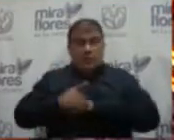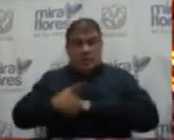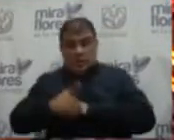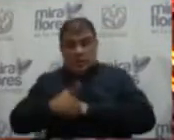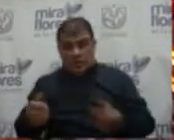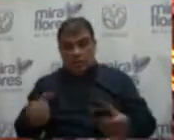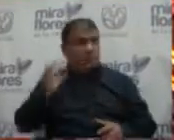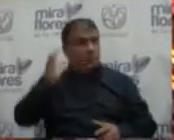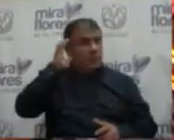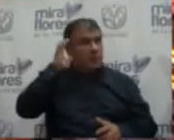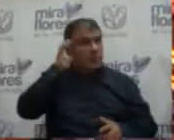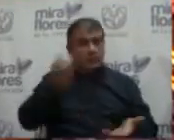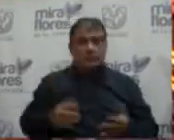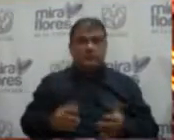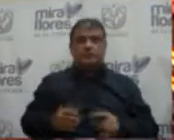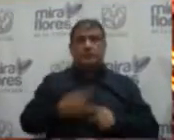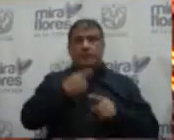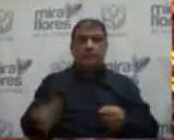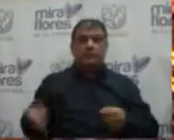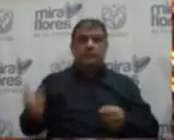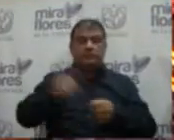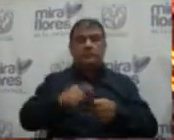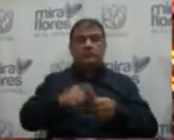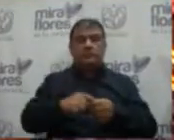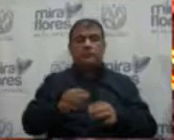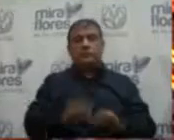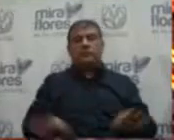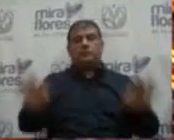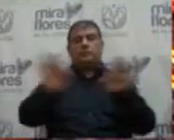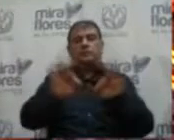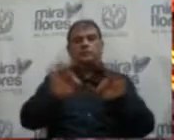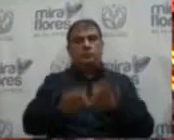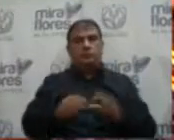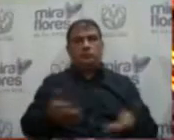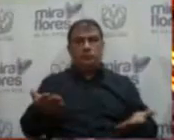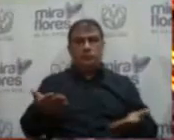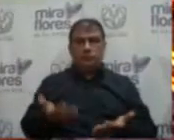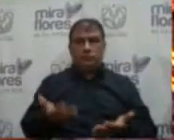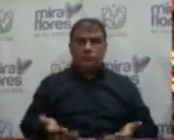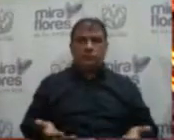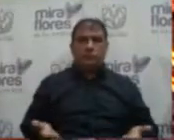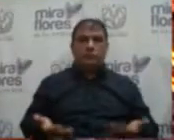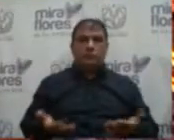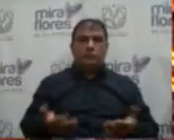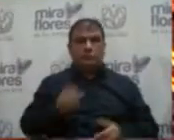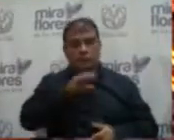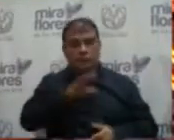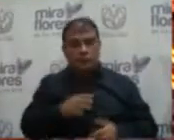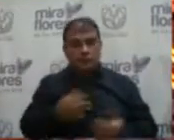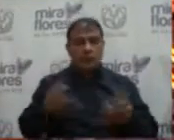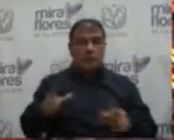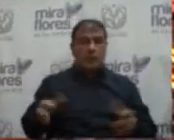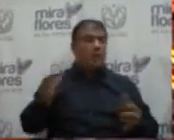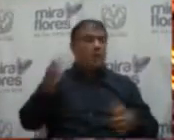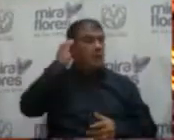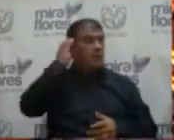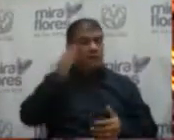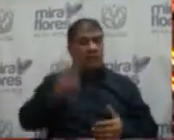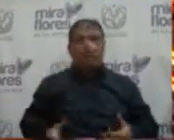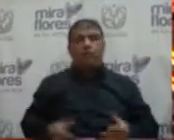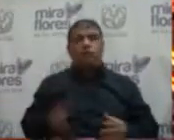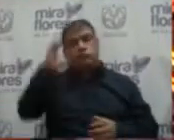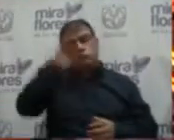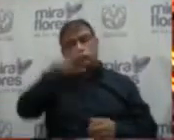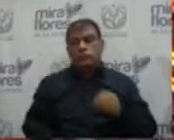distrito ha sido y es parte importante, qué duda cabe. Y es que en Miraflores buscamos